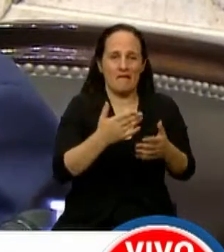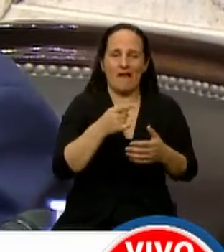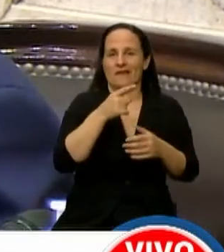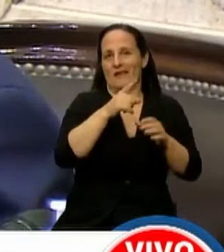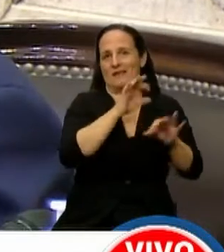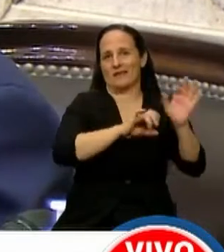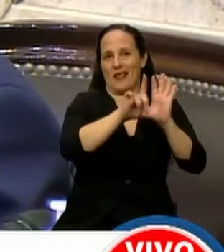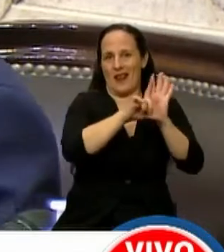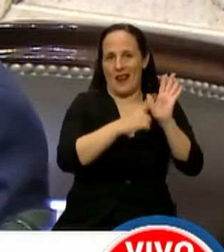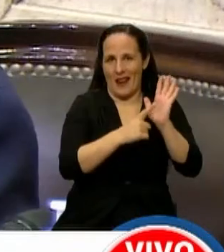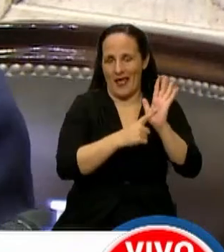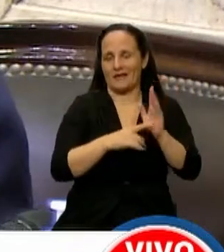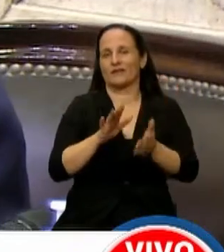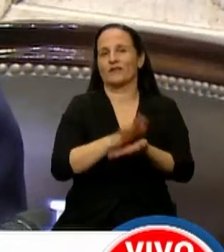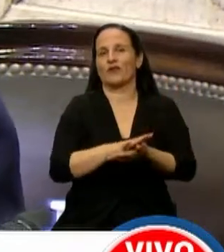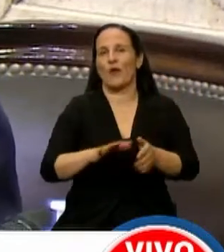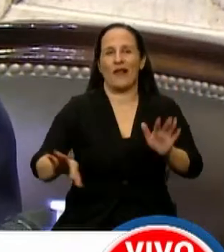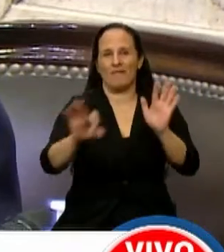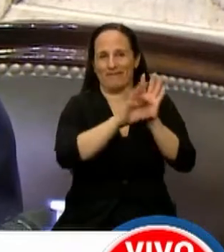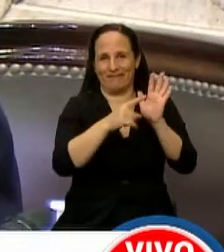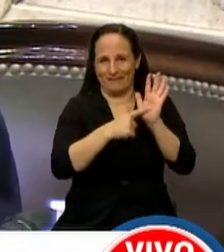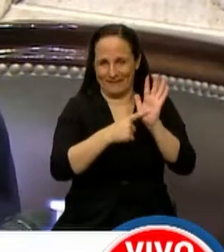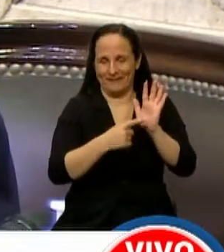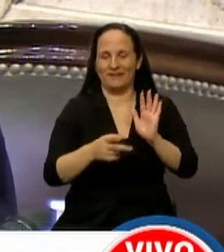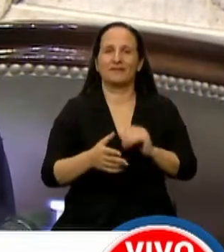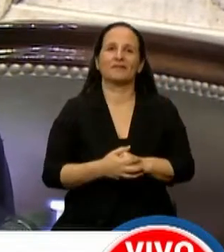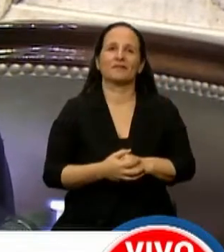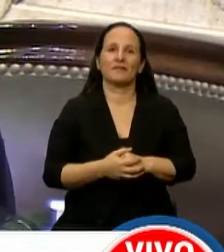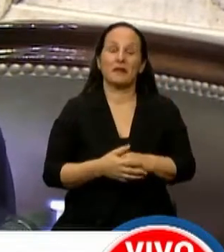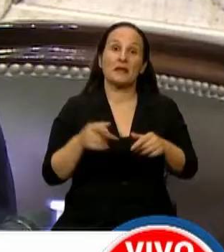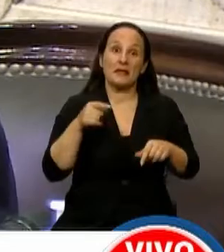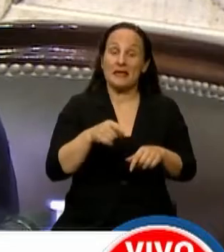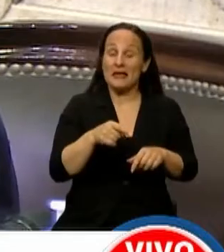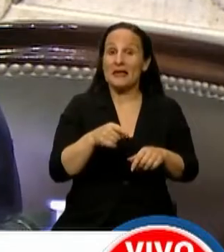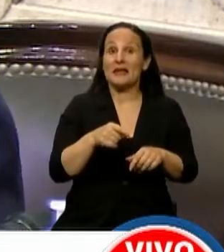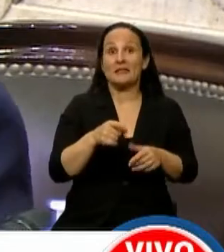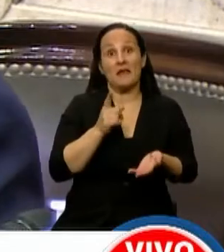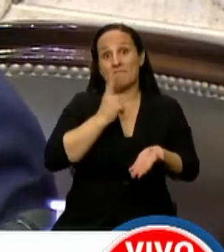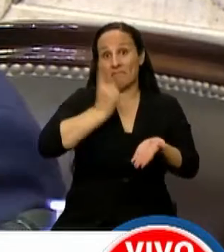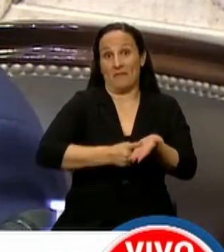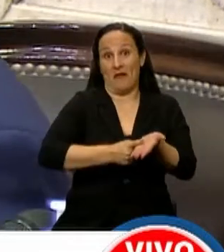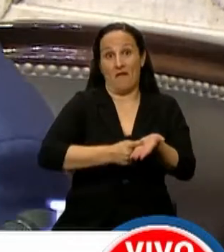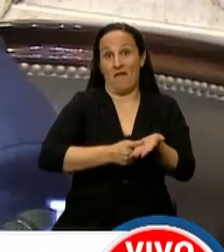de esta ley, ¿no?, del etiquetado frontal. Bueno, es el orden del día.